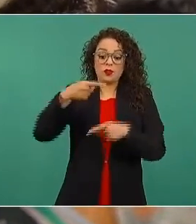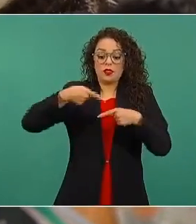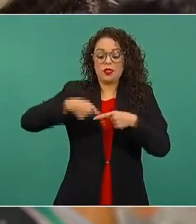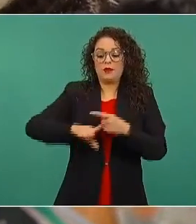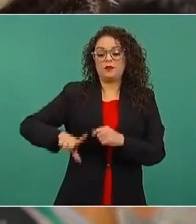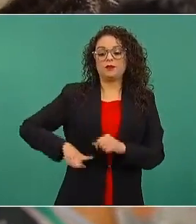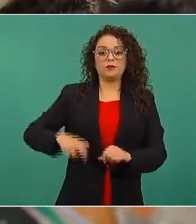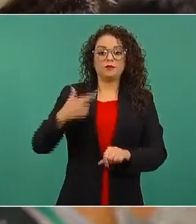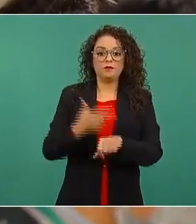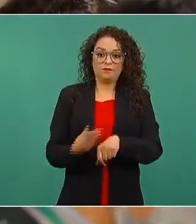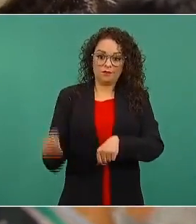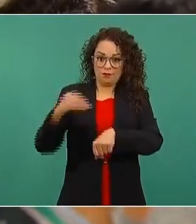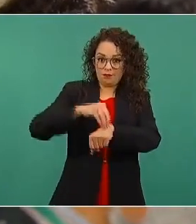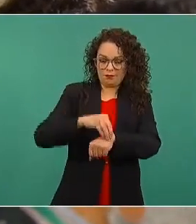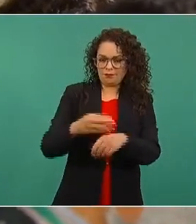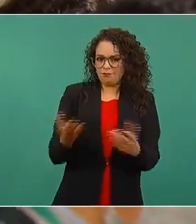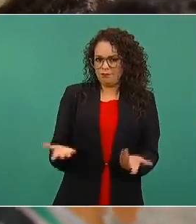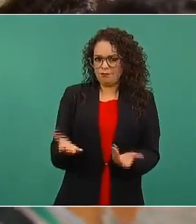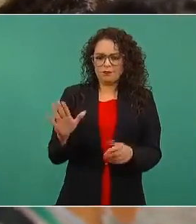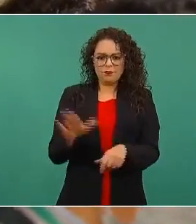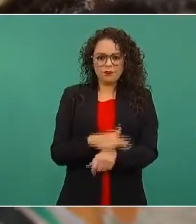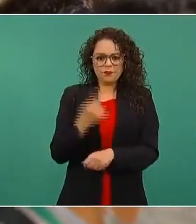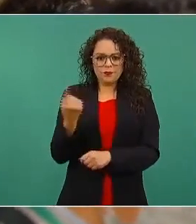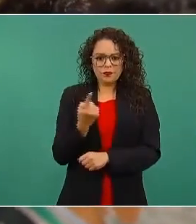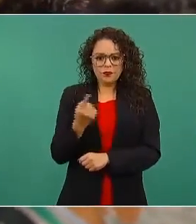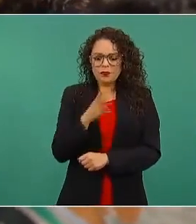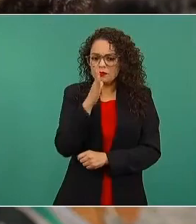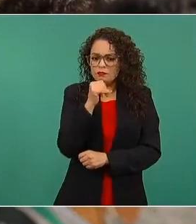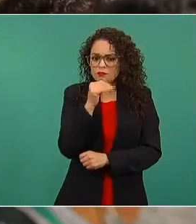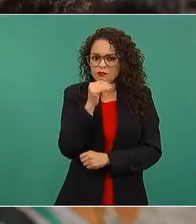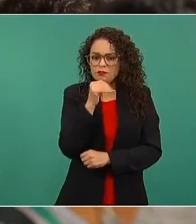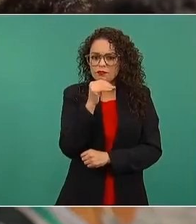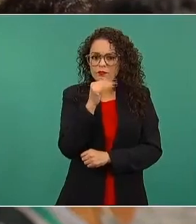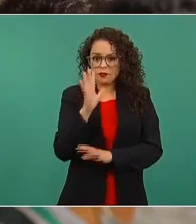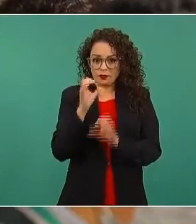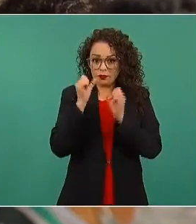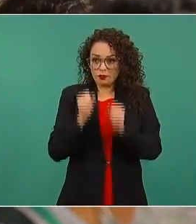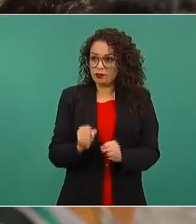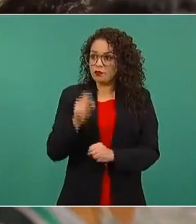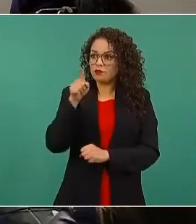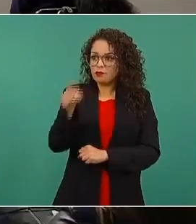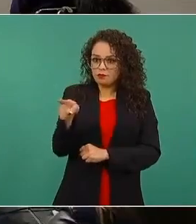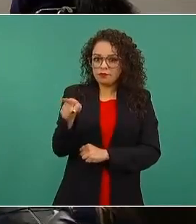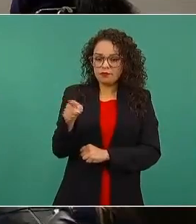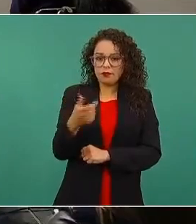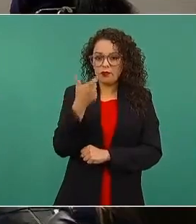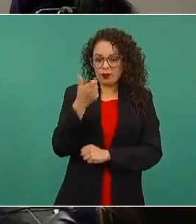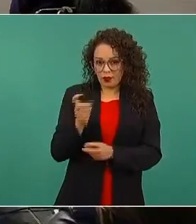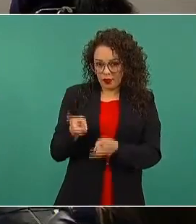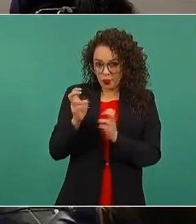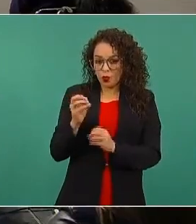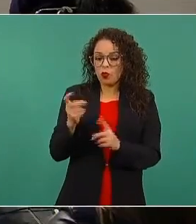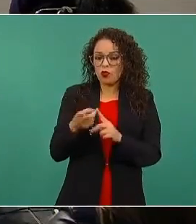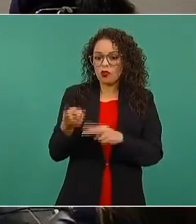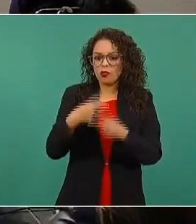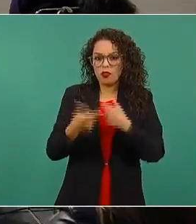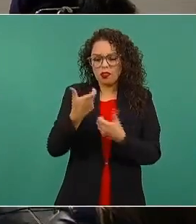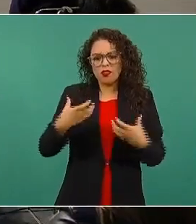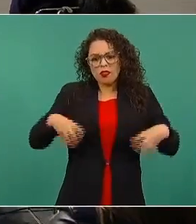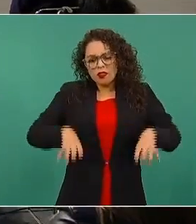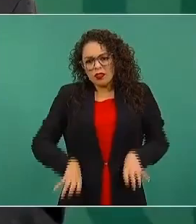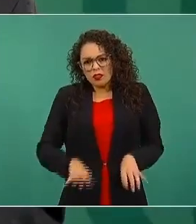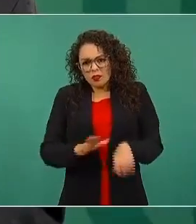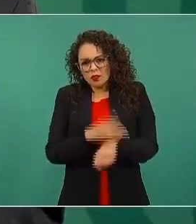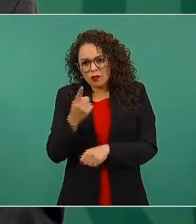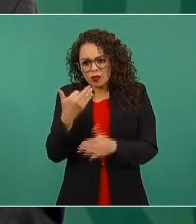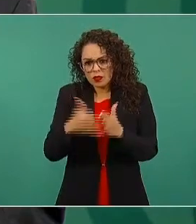como gobernador. Entonces, ¿por qué no se le ha podido probar ese enriquecimiento ilícito? Porque tiene que ver